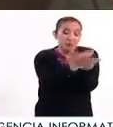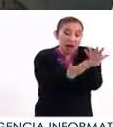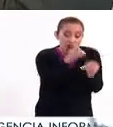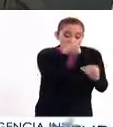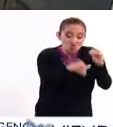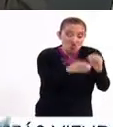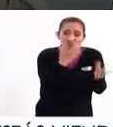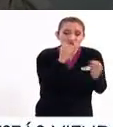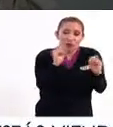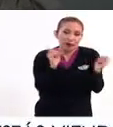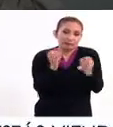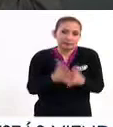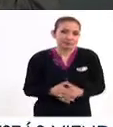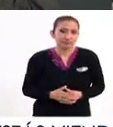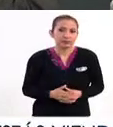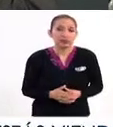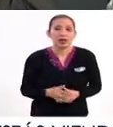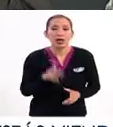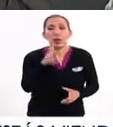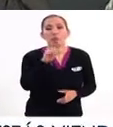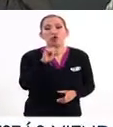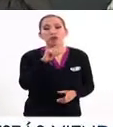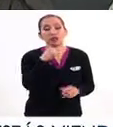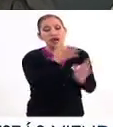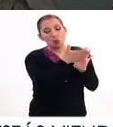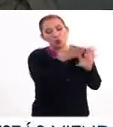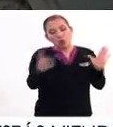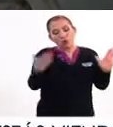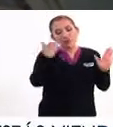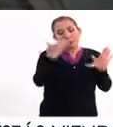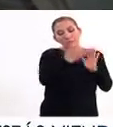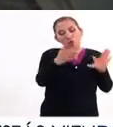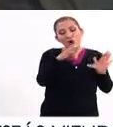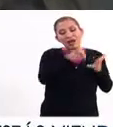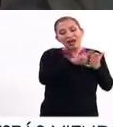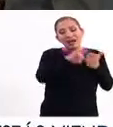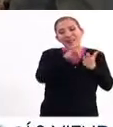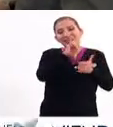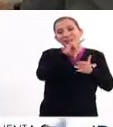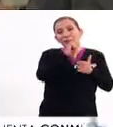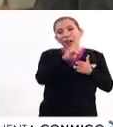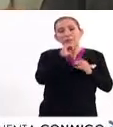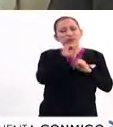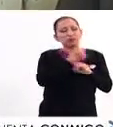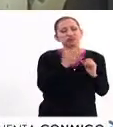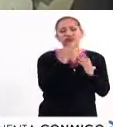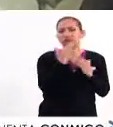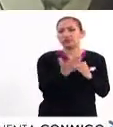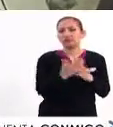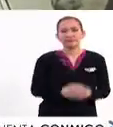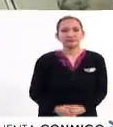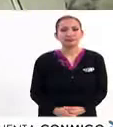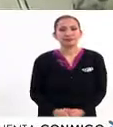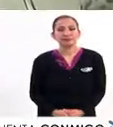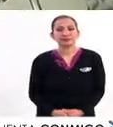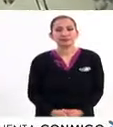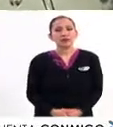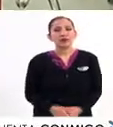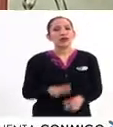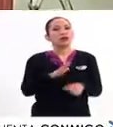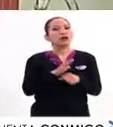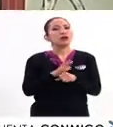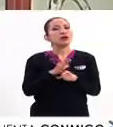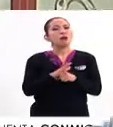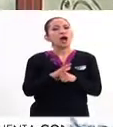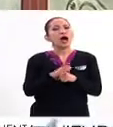manera. ¿Y cuáles son, digamos, lo que hizo tan impactante a Posada? Porque yo no tengo duda que trabajaba muchísimo,